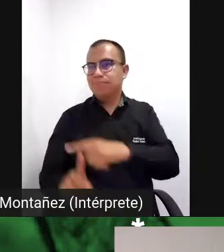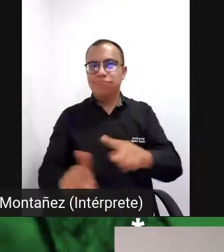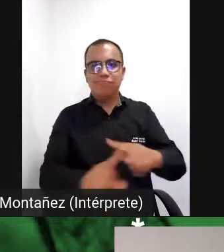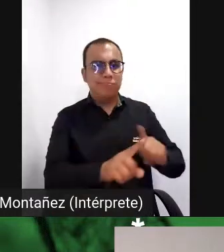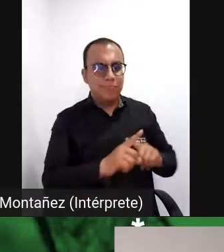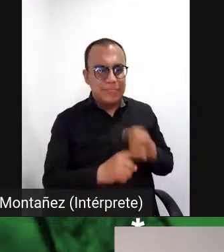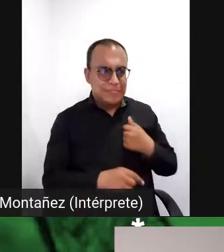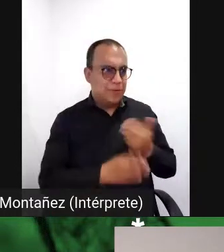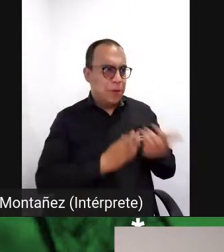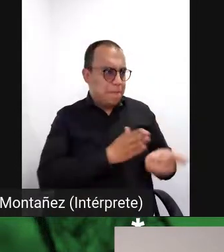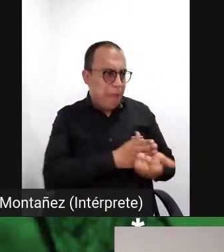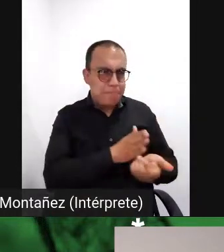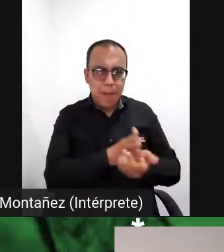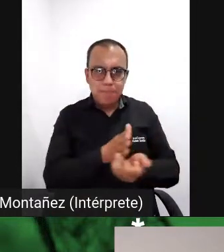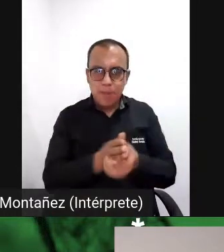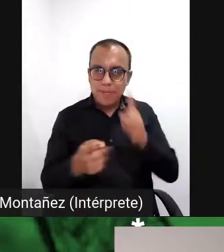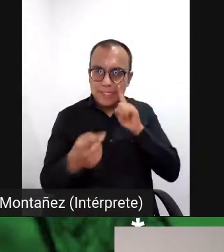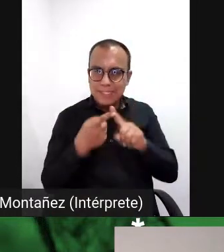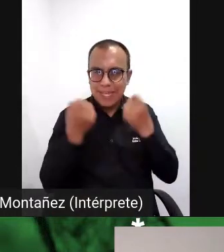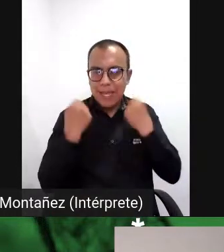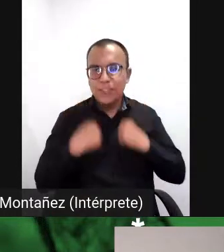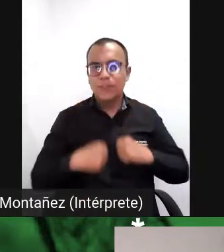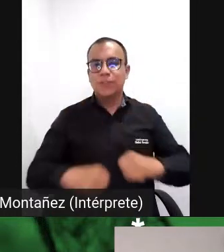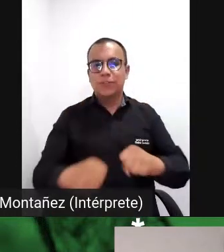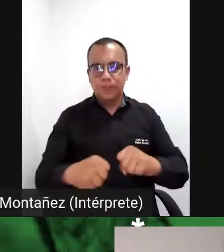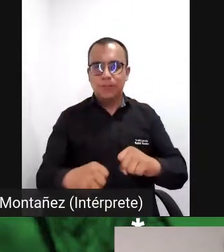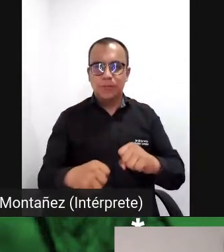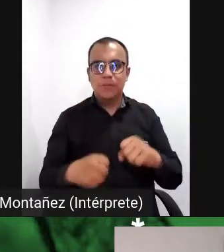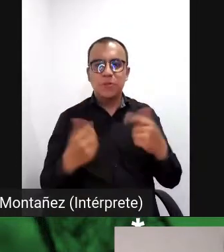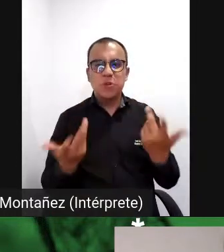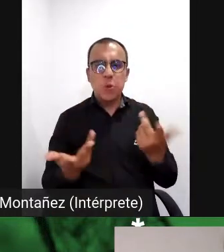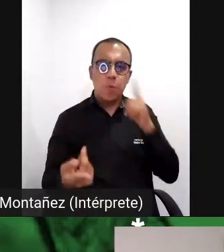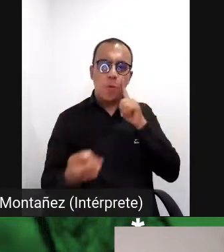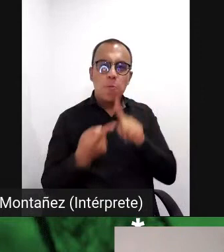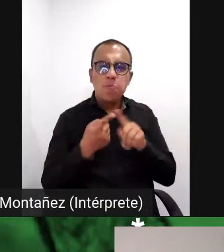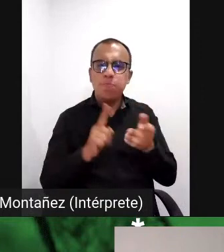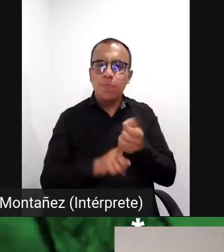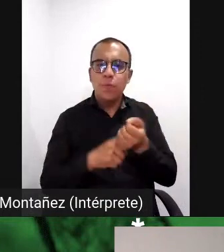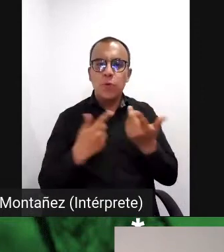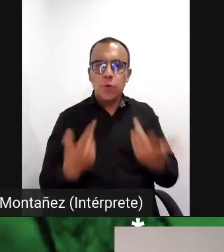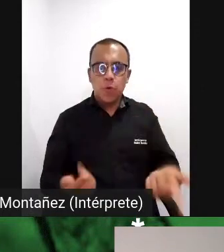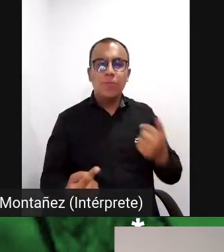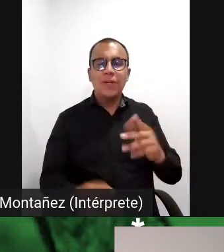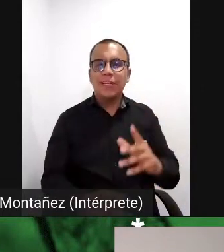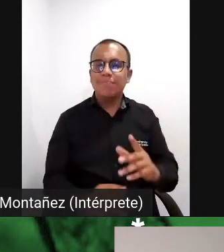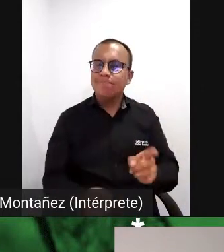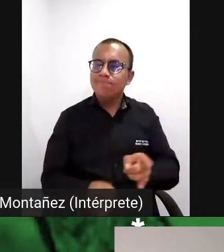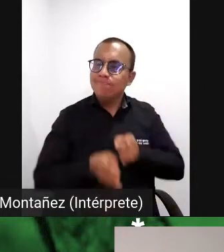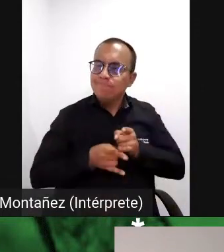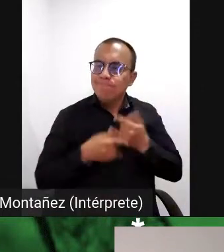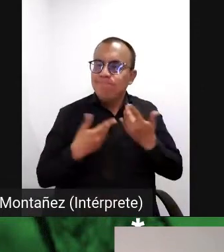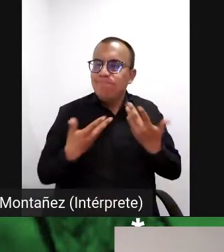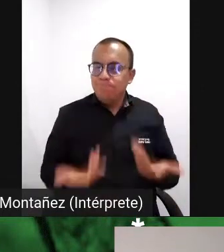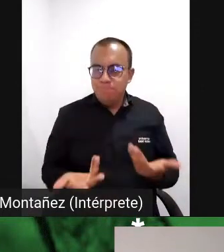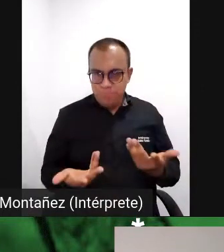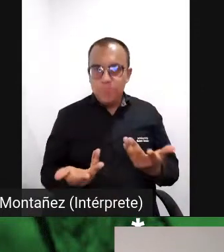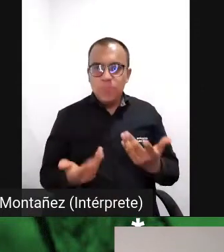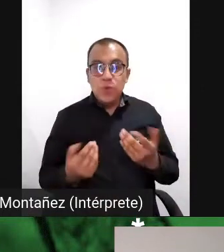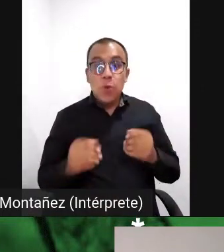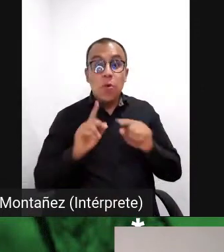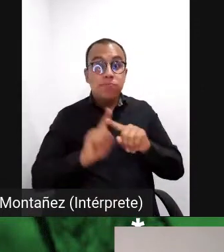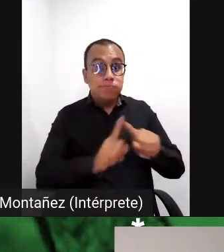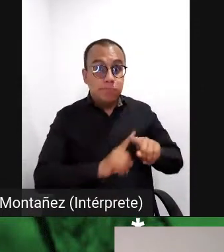que precisamente fue como ese esfuerzo de buscar como el encanto o qué contar de alrededor de las especies, pero